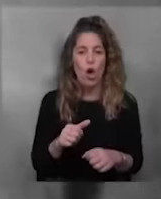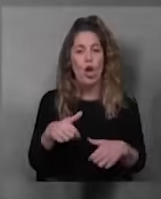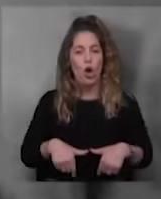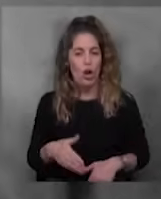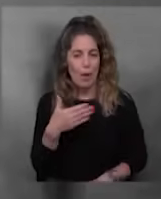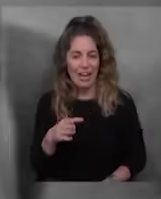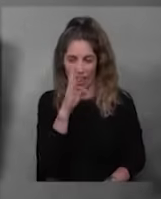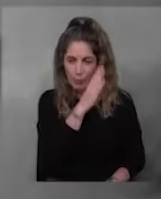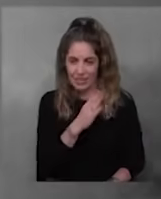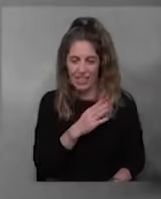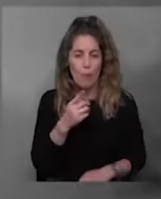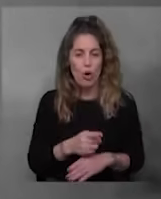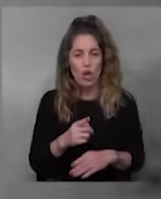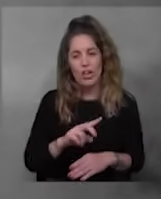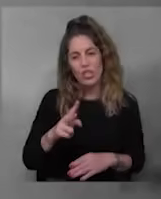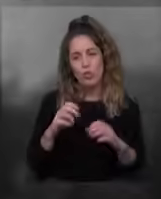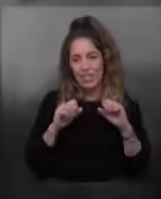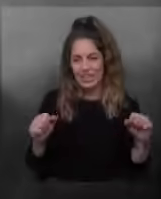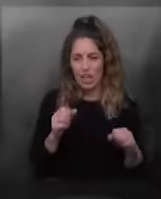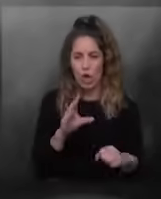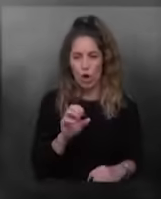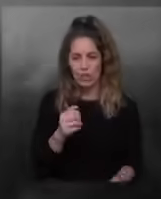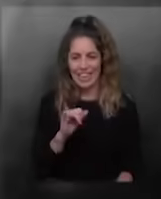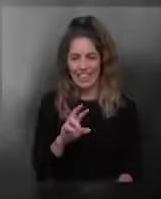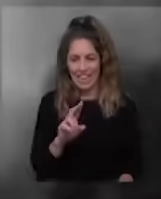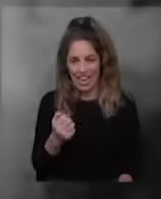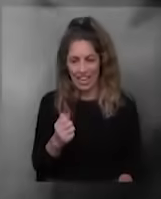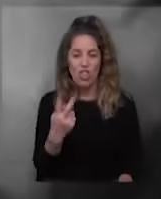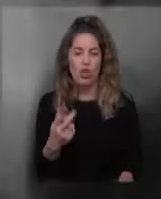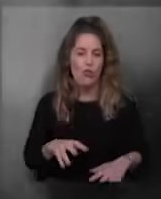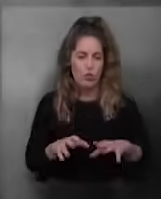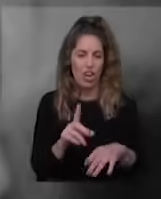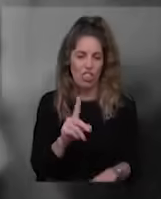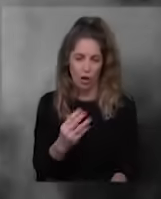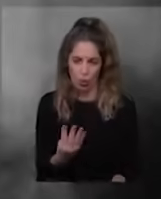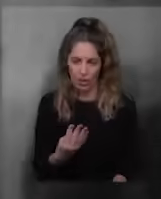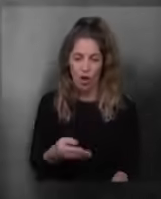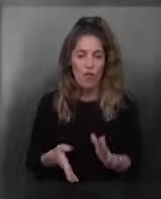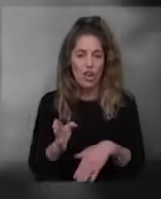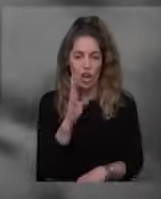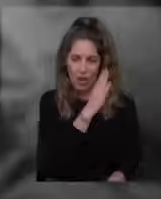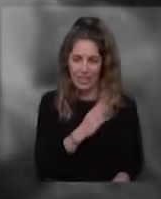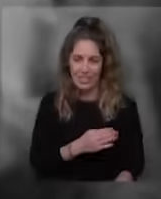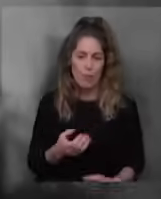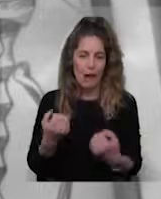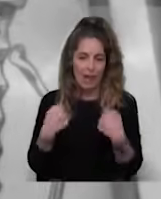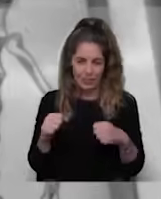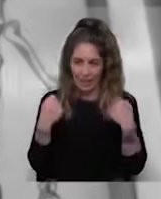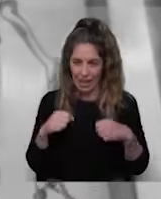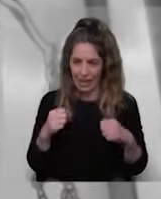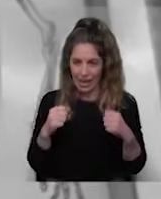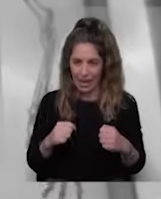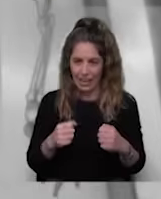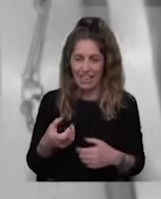por onda del subsecretario costil Lara por lo menos dos funcionarios del d4 fueron enviados al Brasil para recibir entrenamiento al